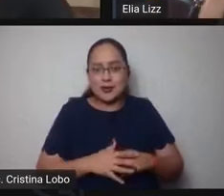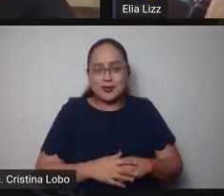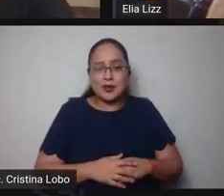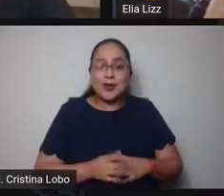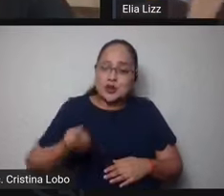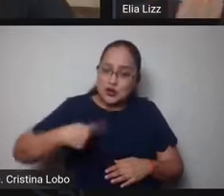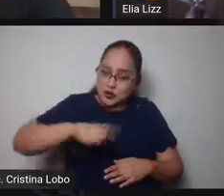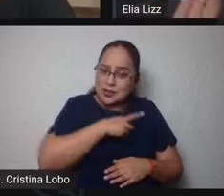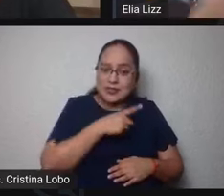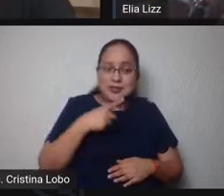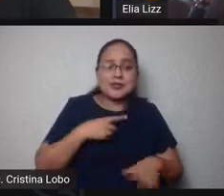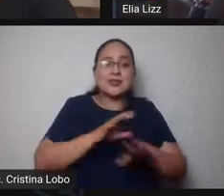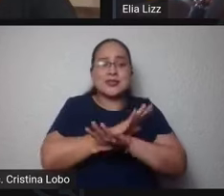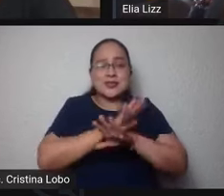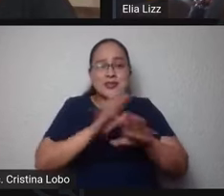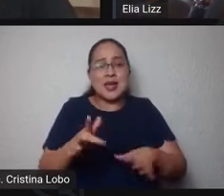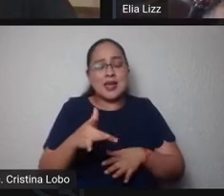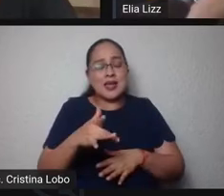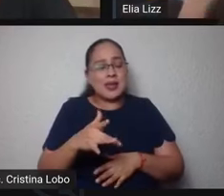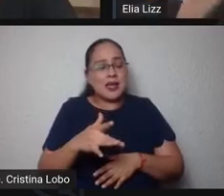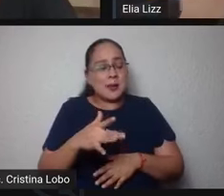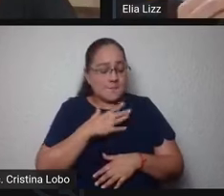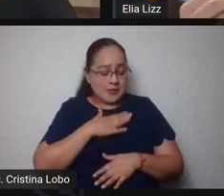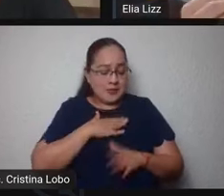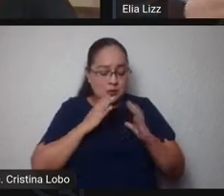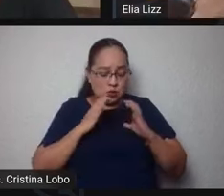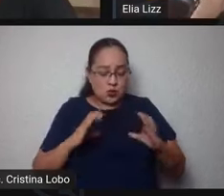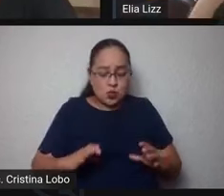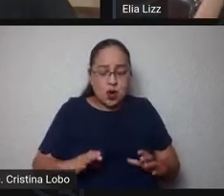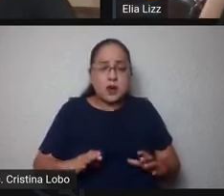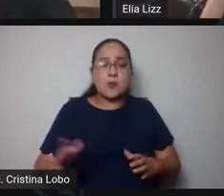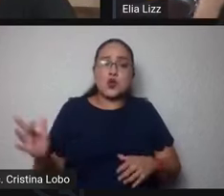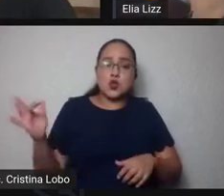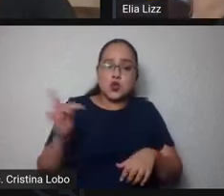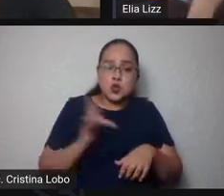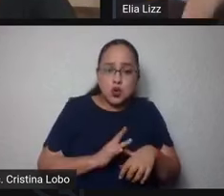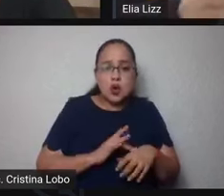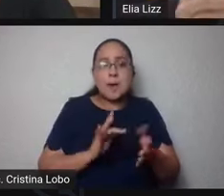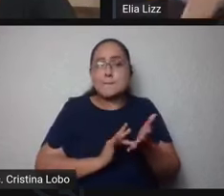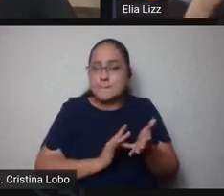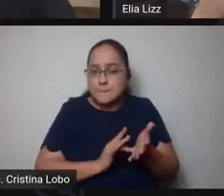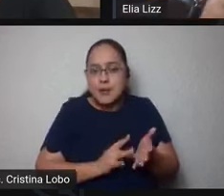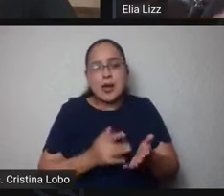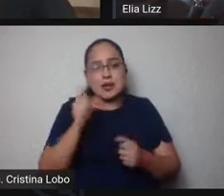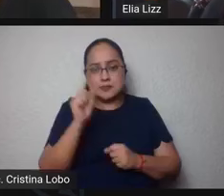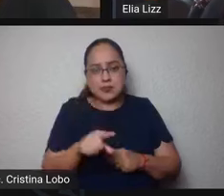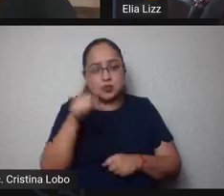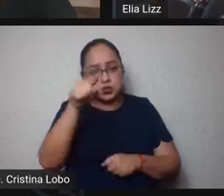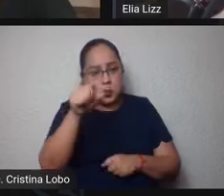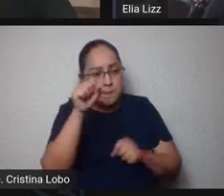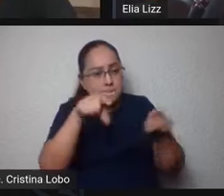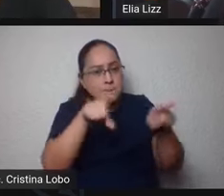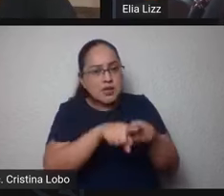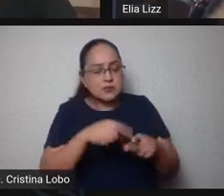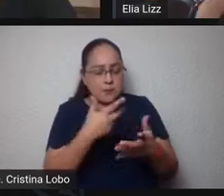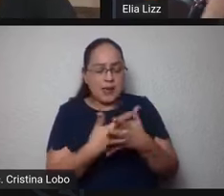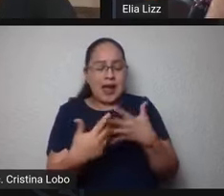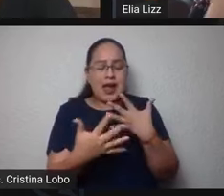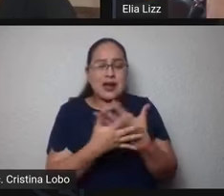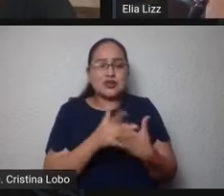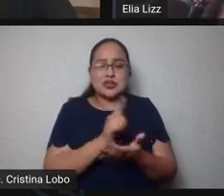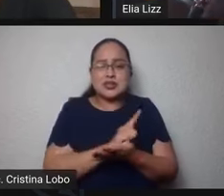que empezar a tocarnos otra vez, a tratar de identificar. Tú misma puedes empezar con las manos limpias en un